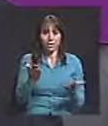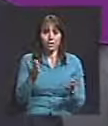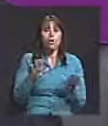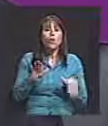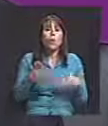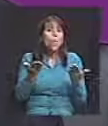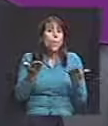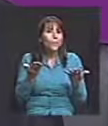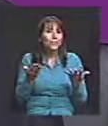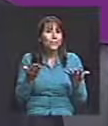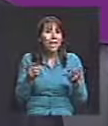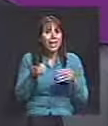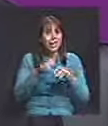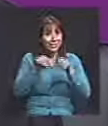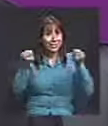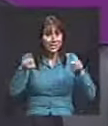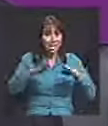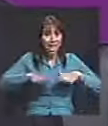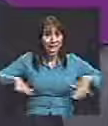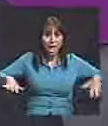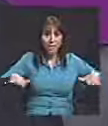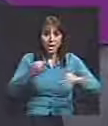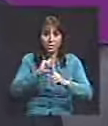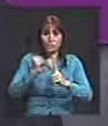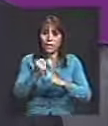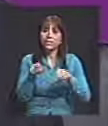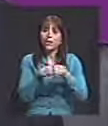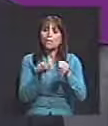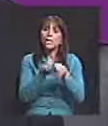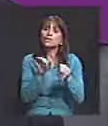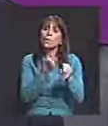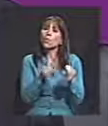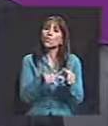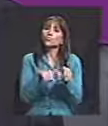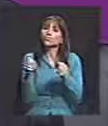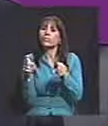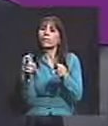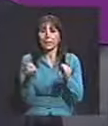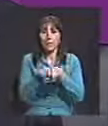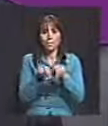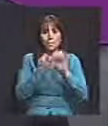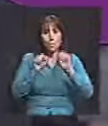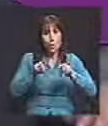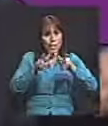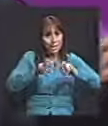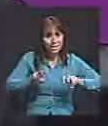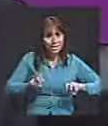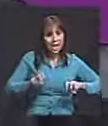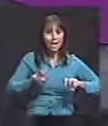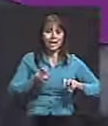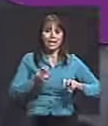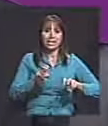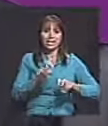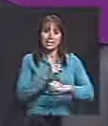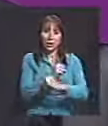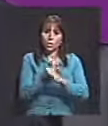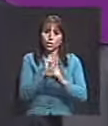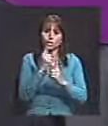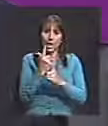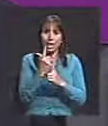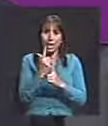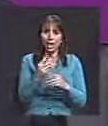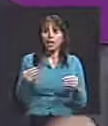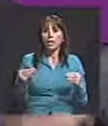ser también excluyente, se puede analizar seguro social, entre mayor sea la edad, mayor porcentaje de población